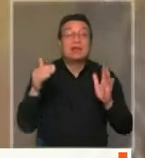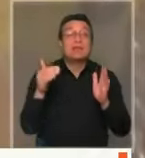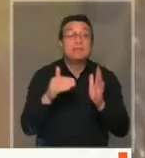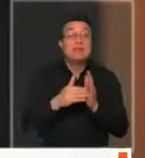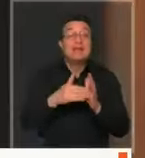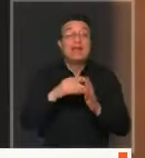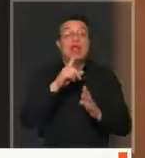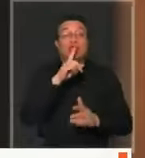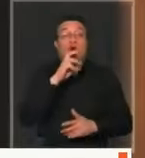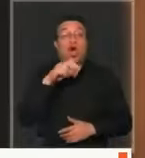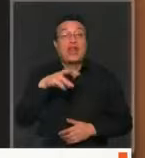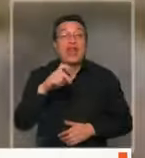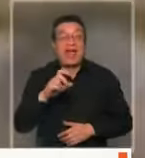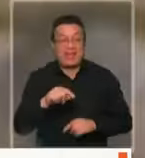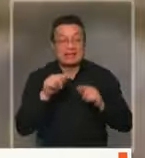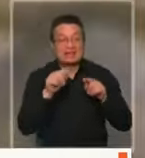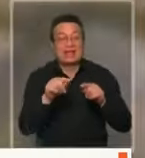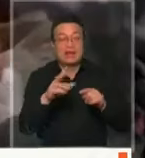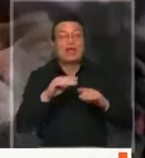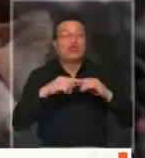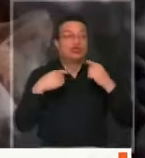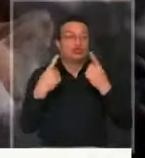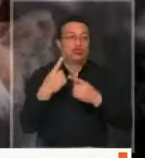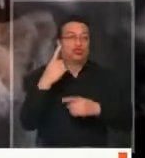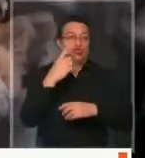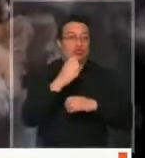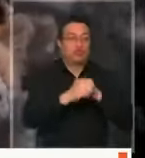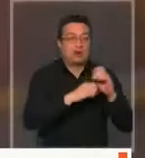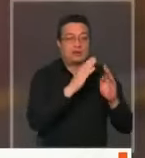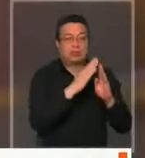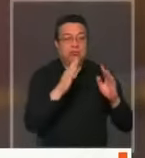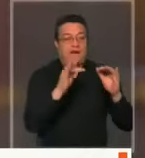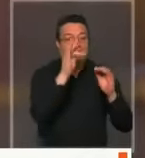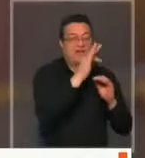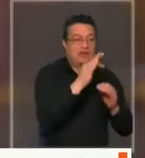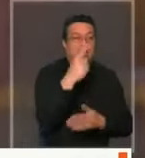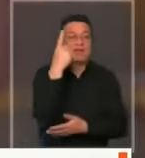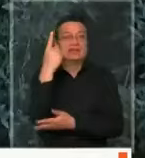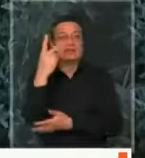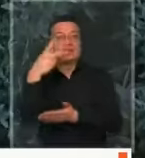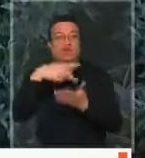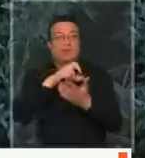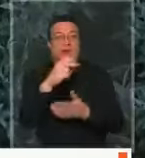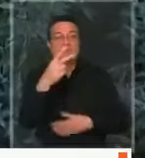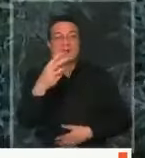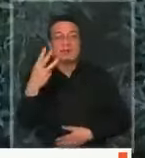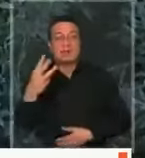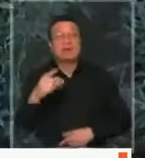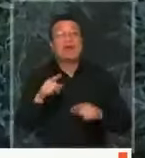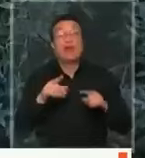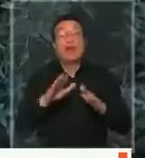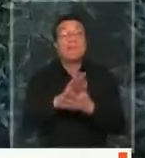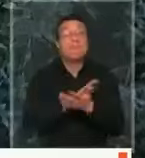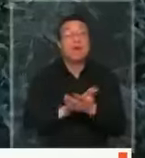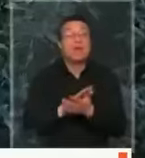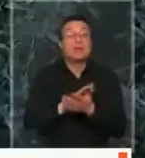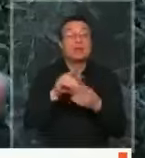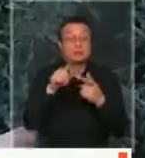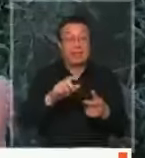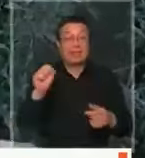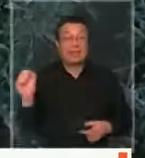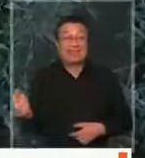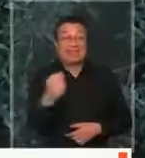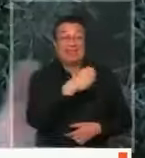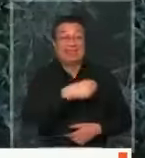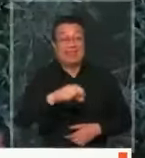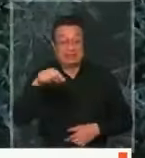dióxido de carbono producidas en toda la temporada, o sea, entre febrero y diciembre del 2023. Por ejemplo, un evento de tenis, como que